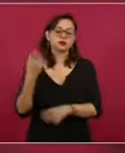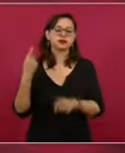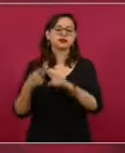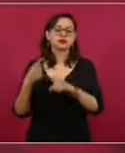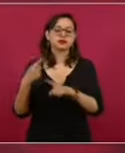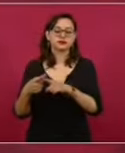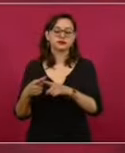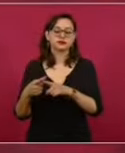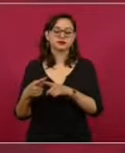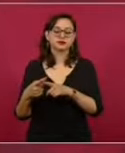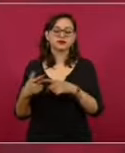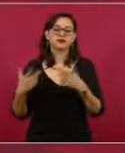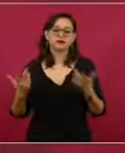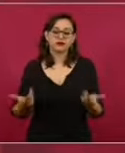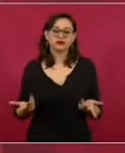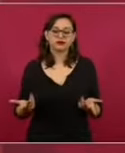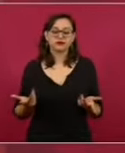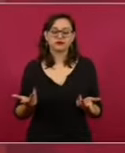de la detención